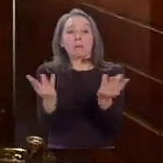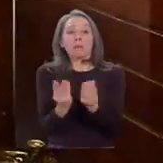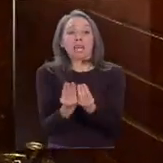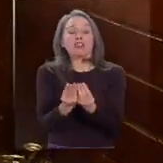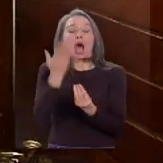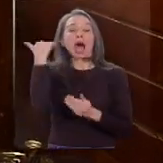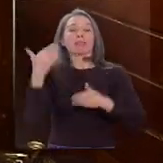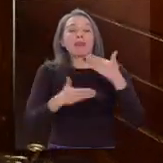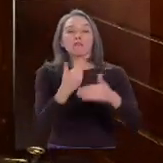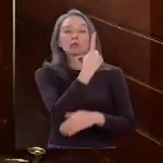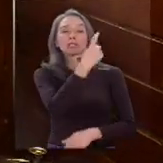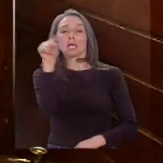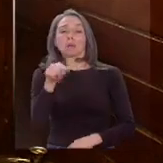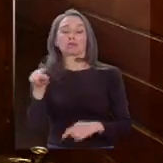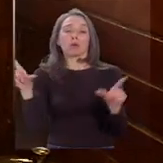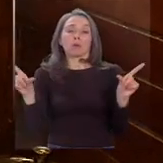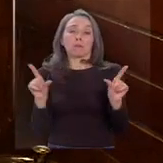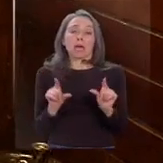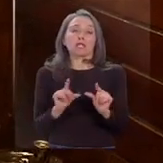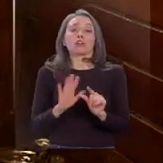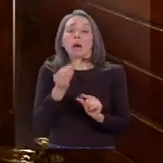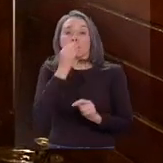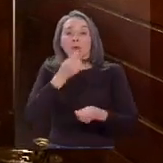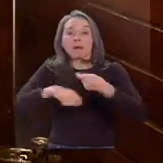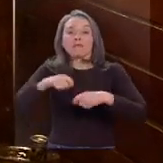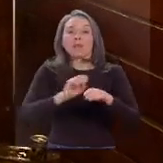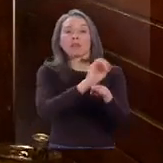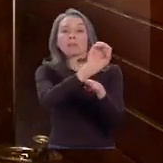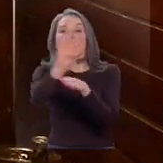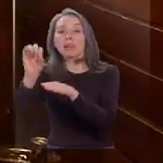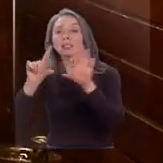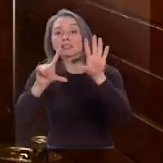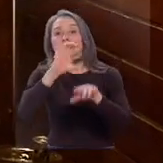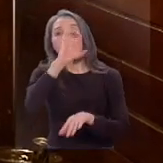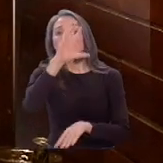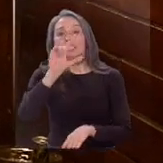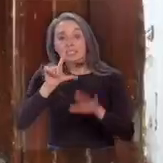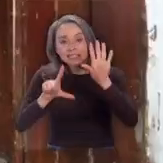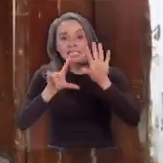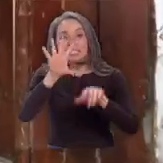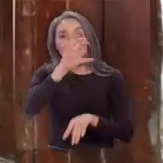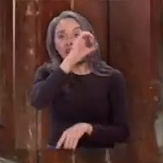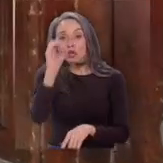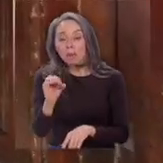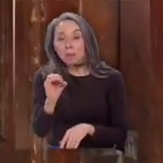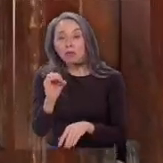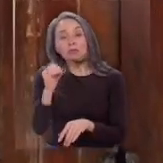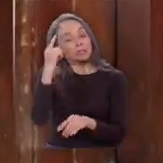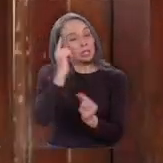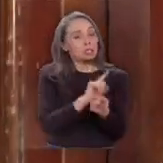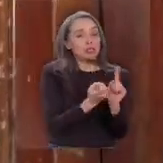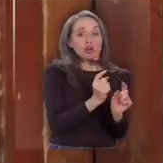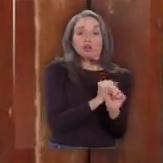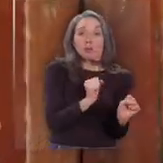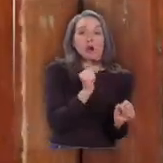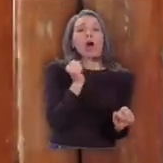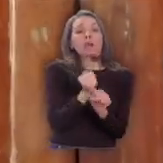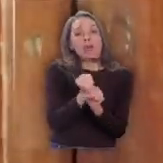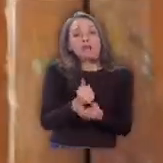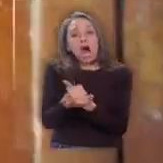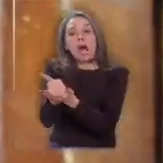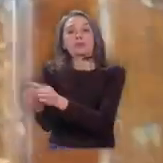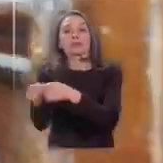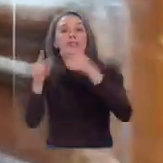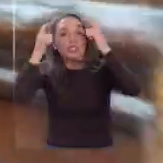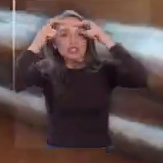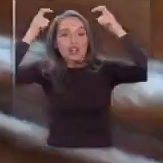delivery. Pero ese 75% que resta lo hemos llenado con un trabajo social. Este chef